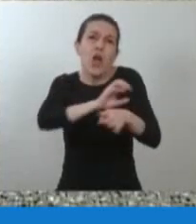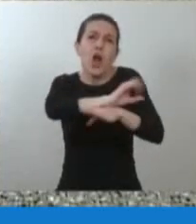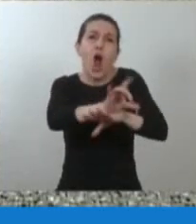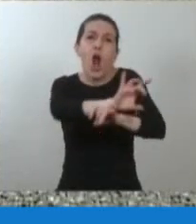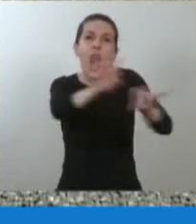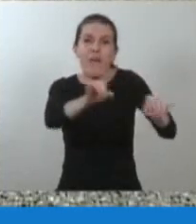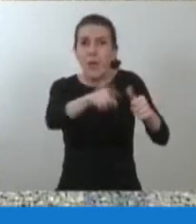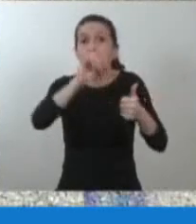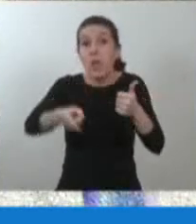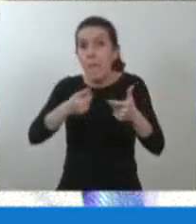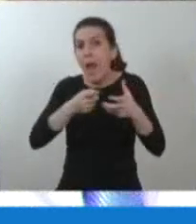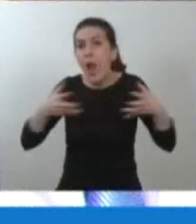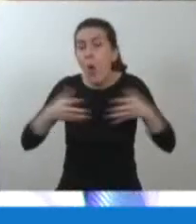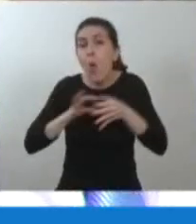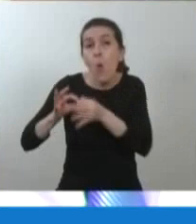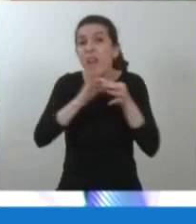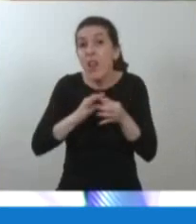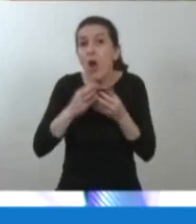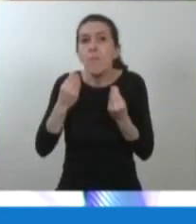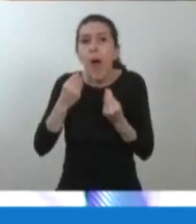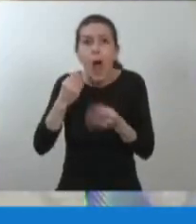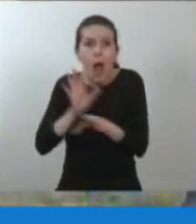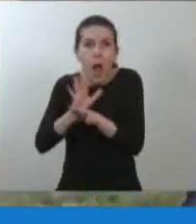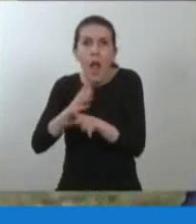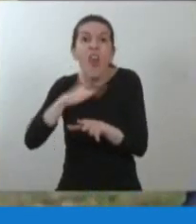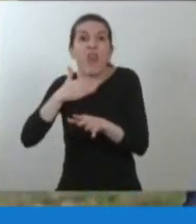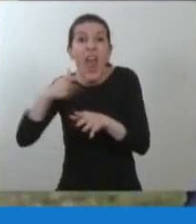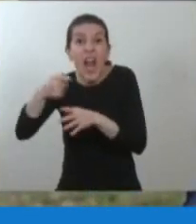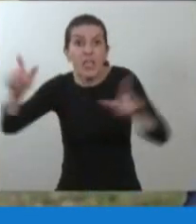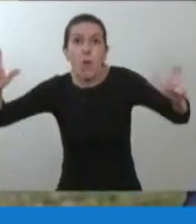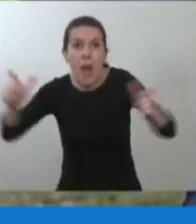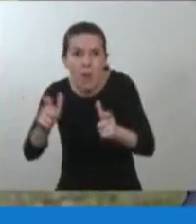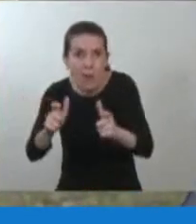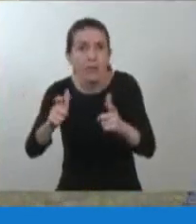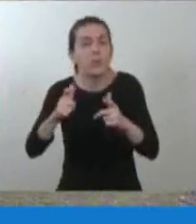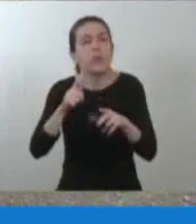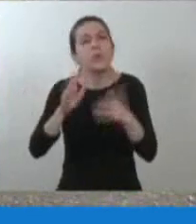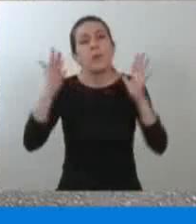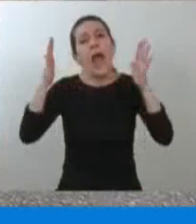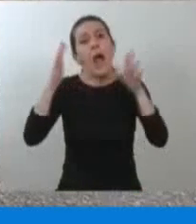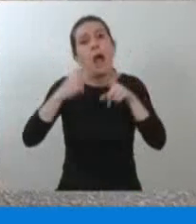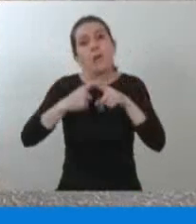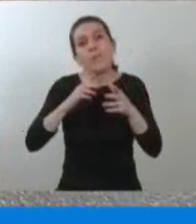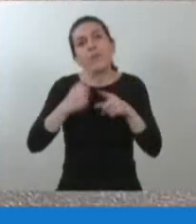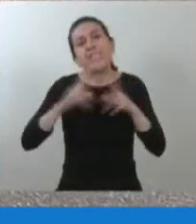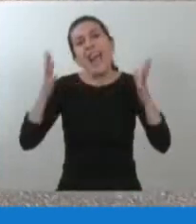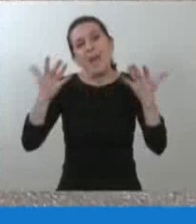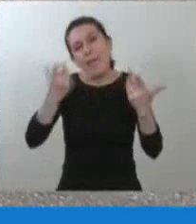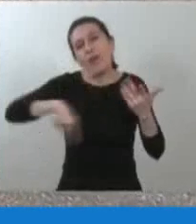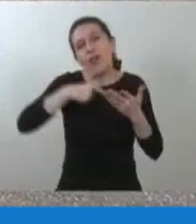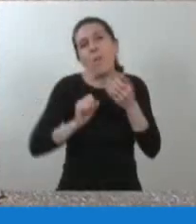necesitamos muy unidos también para enfrentar el delito celebremos que estamos dando este primer paso